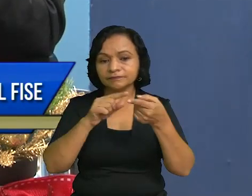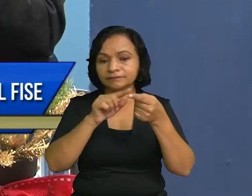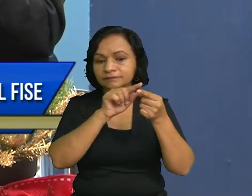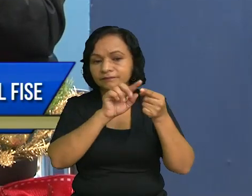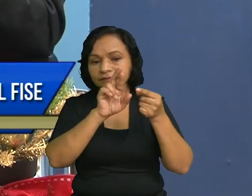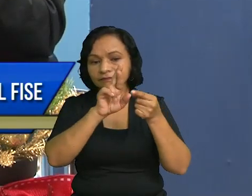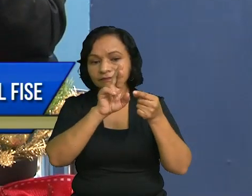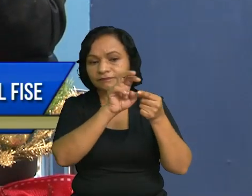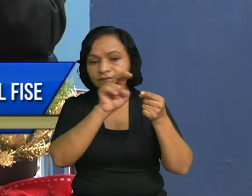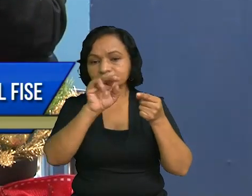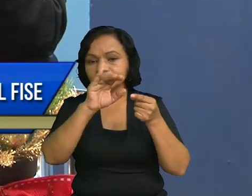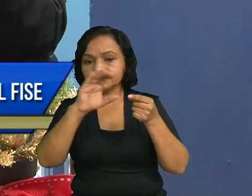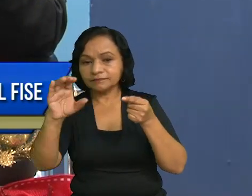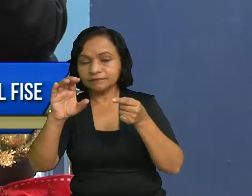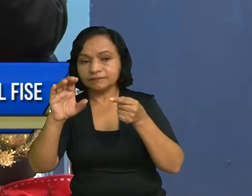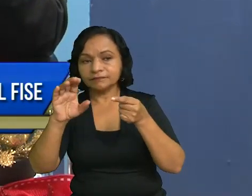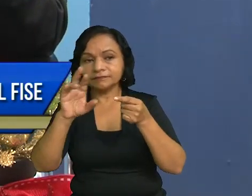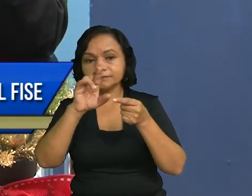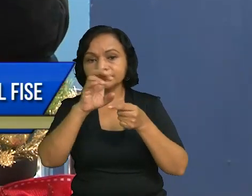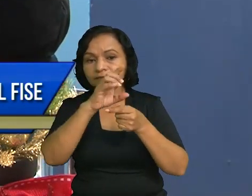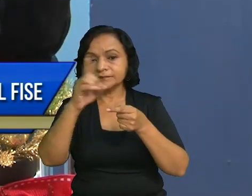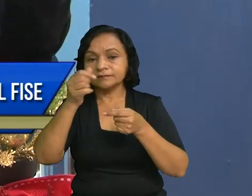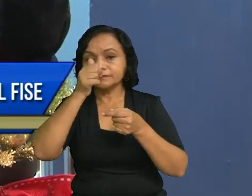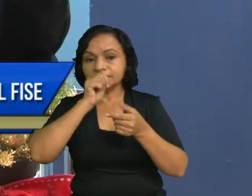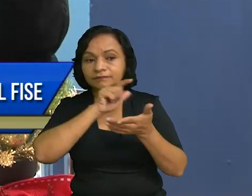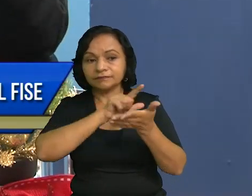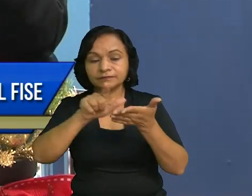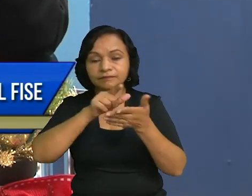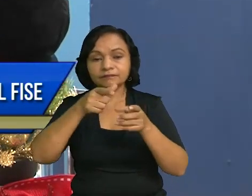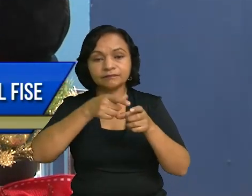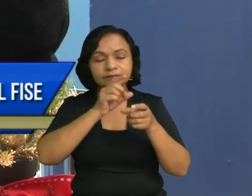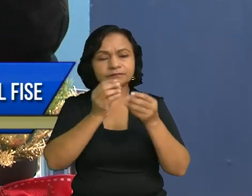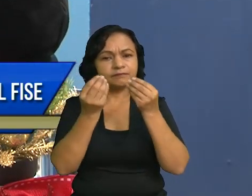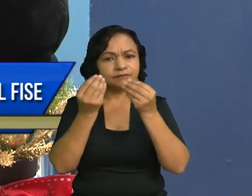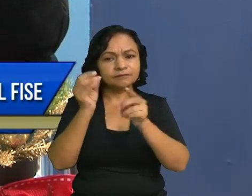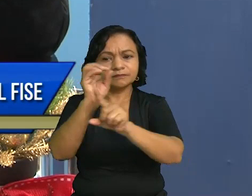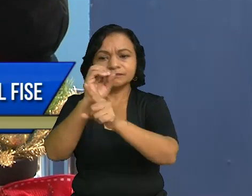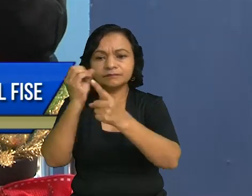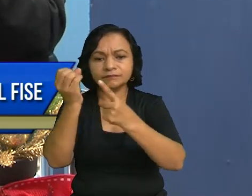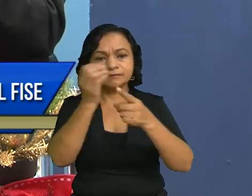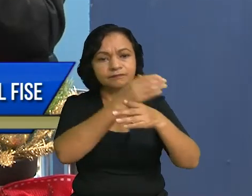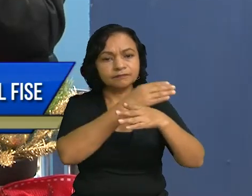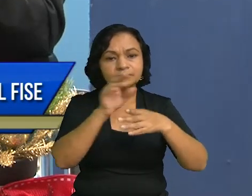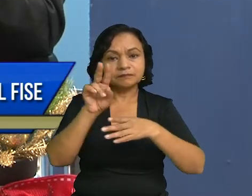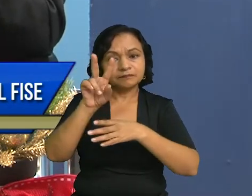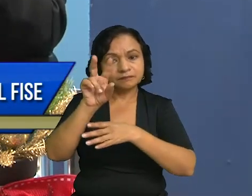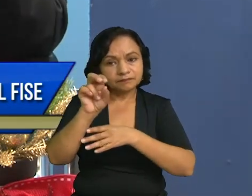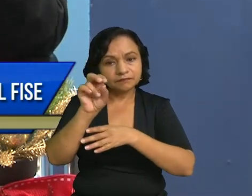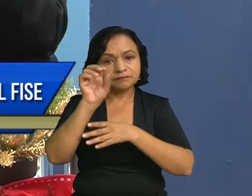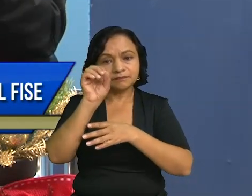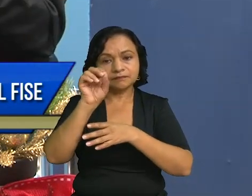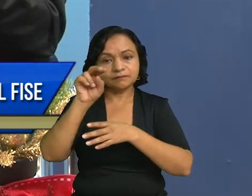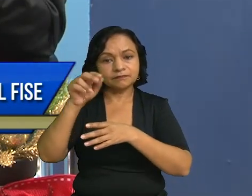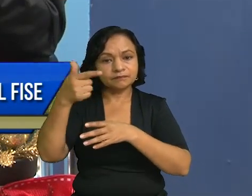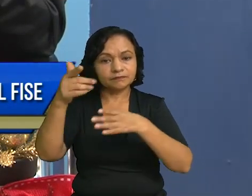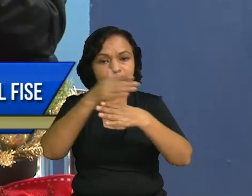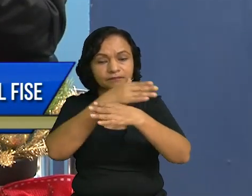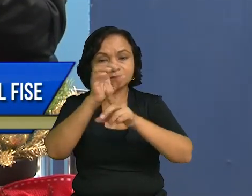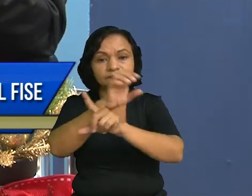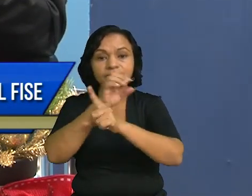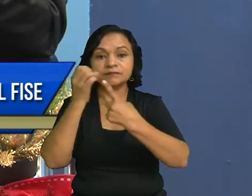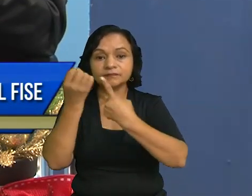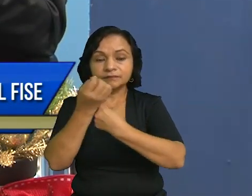la red nacional de agua potable y saneamiento que son muchas ong estamos hablando de más de veinte ong de que también están haciendo